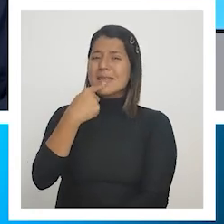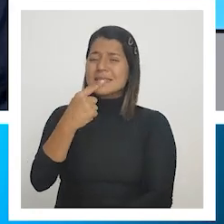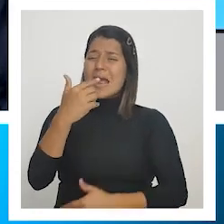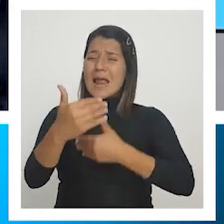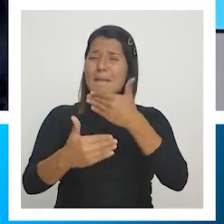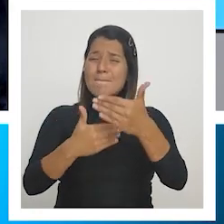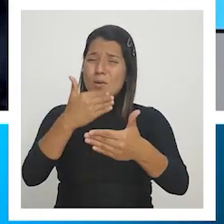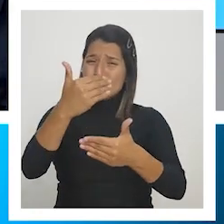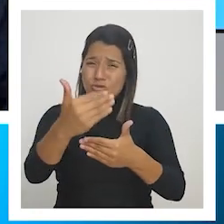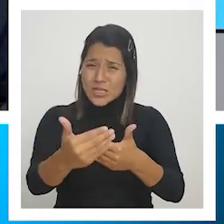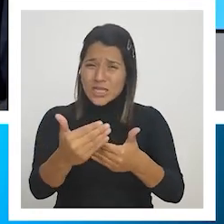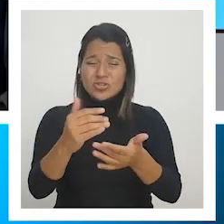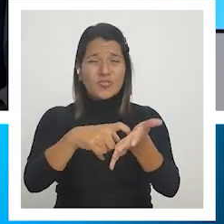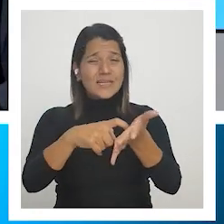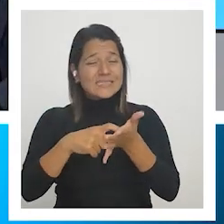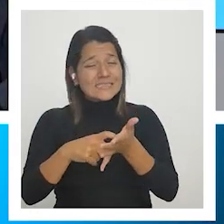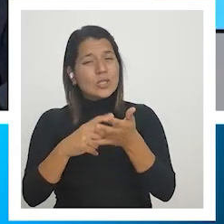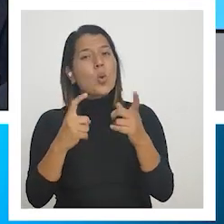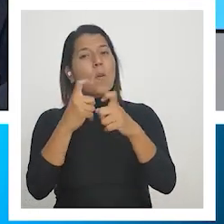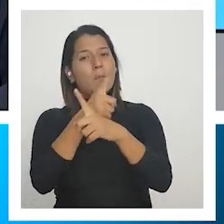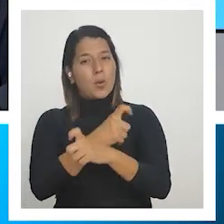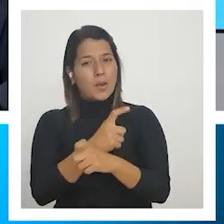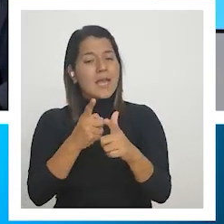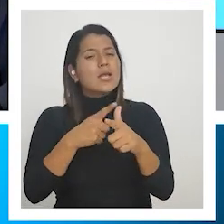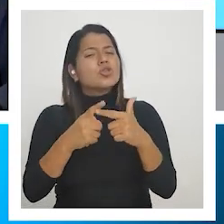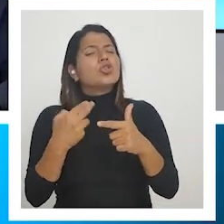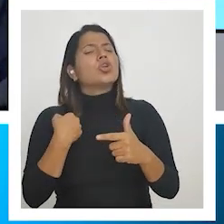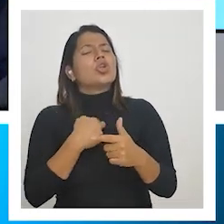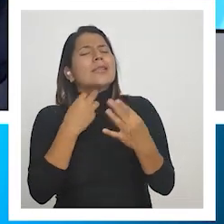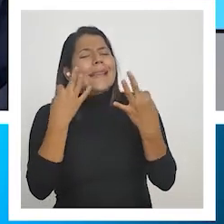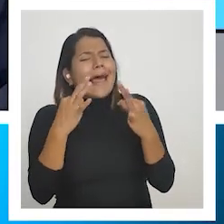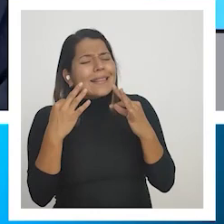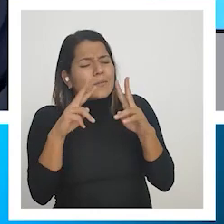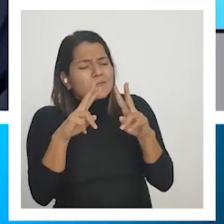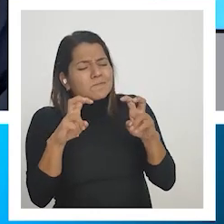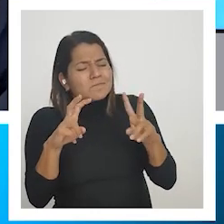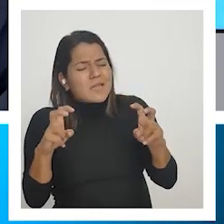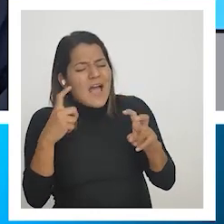entonces tratamos de desagregar un poquito qué es eso, ¿verdad? O sea, ¿qué nos están diciendo